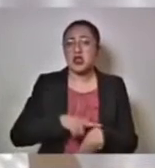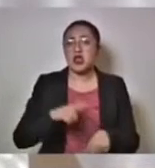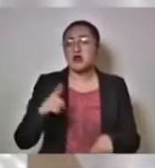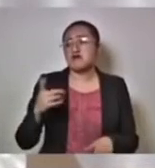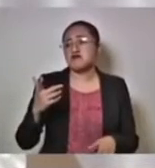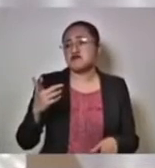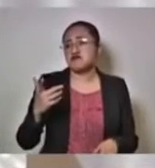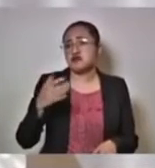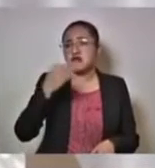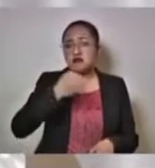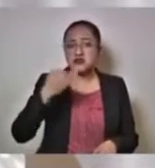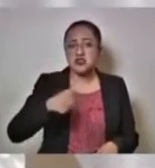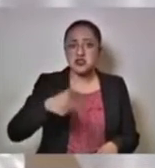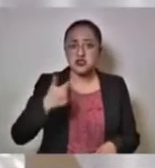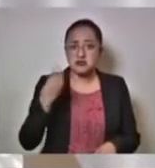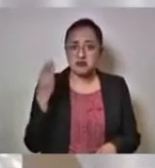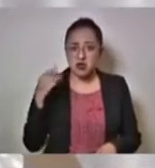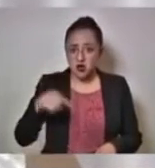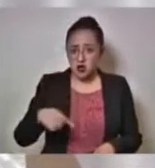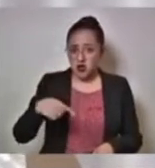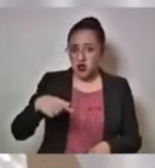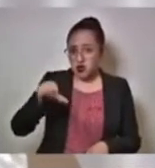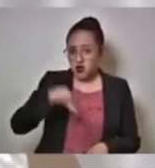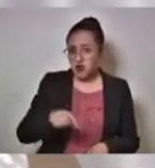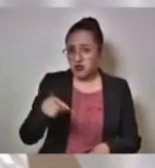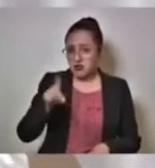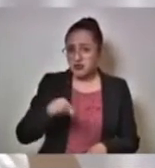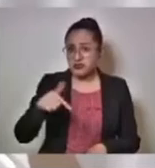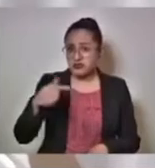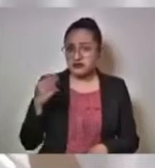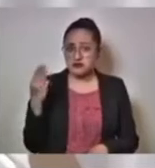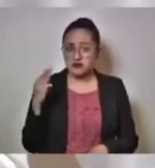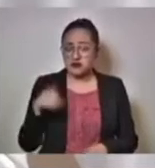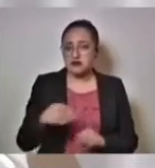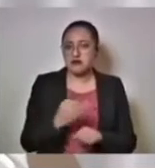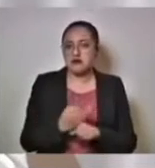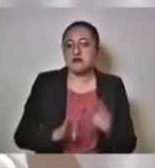mayo 12 de mayo está subiendo